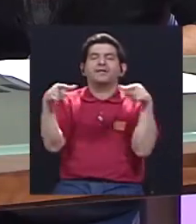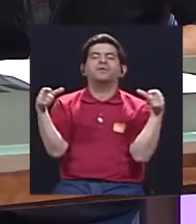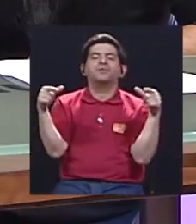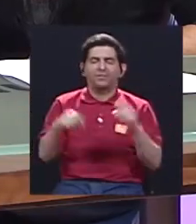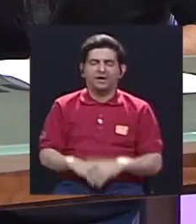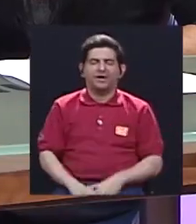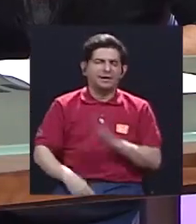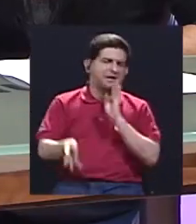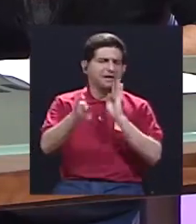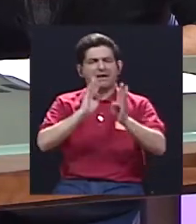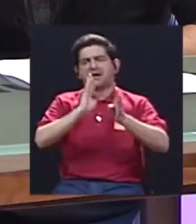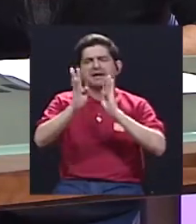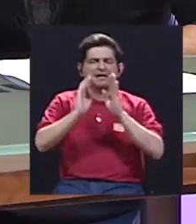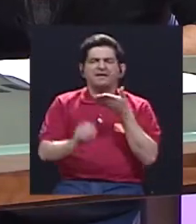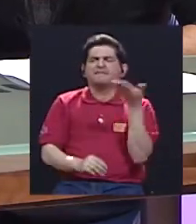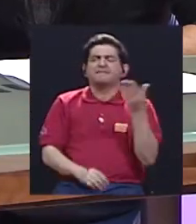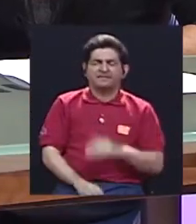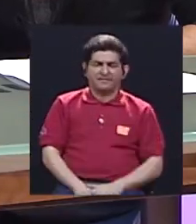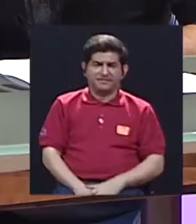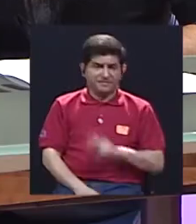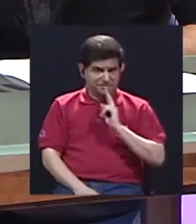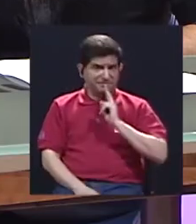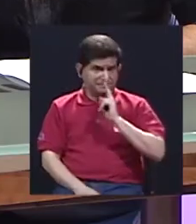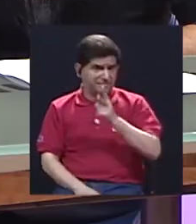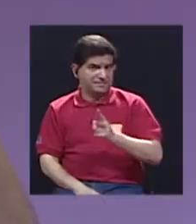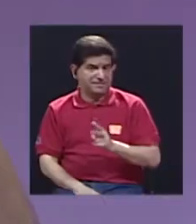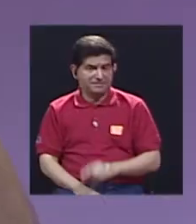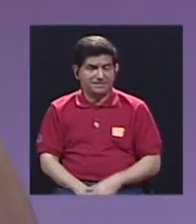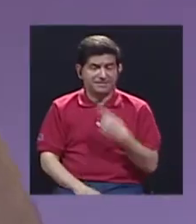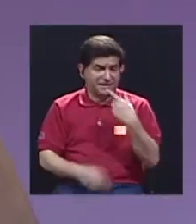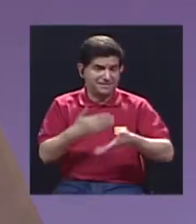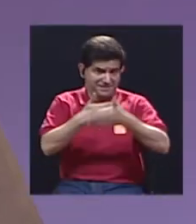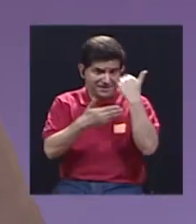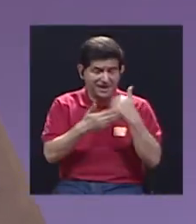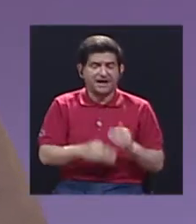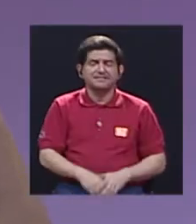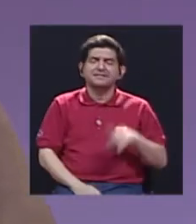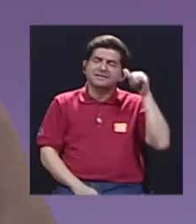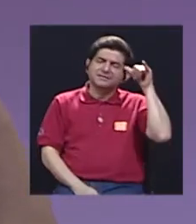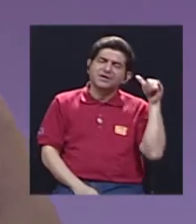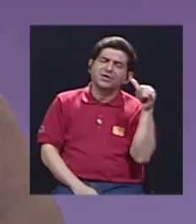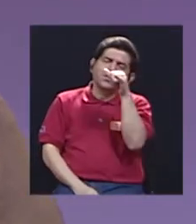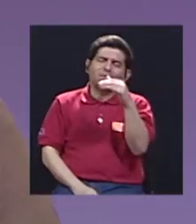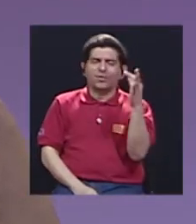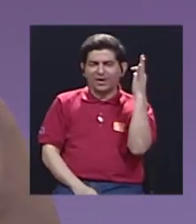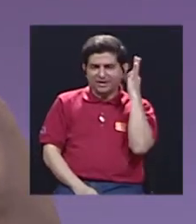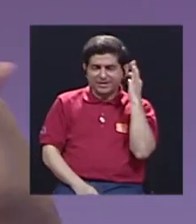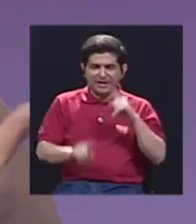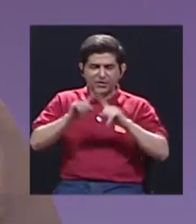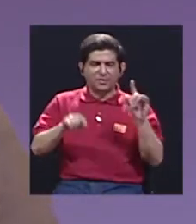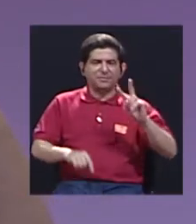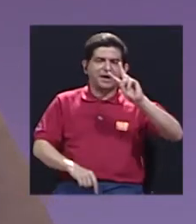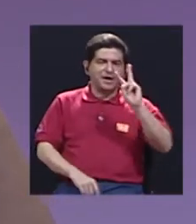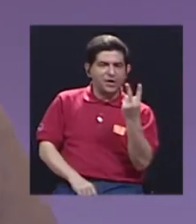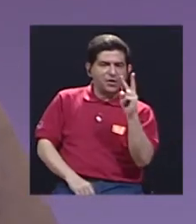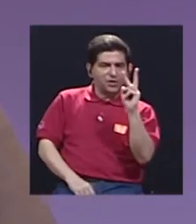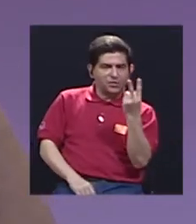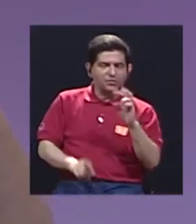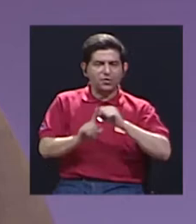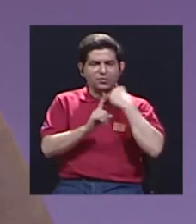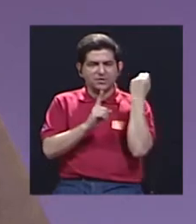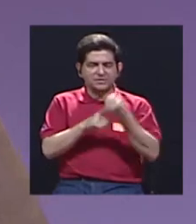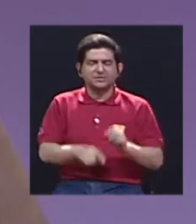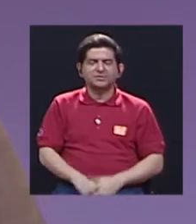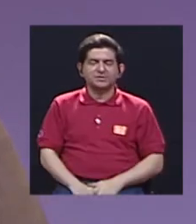el lenguaje para hablar de realmente, como te decía, lo eterno femenino, pero también de la dualidad de esta